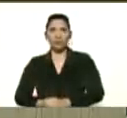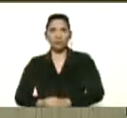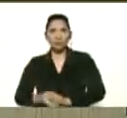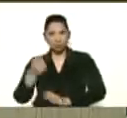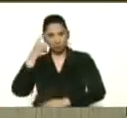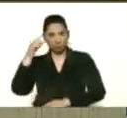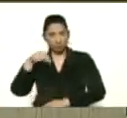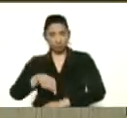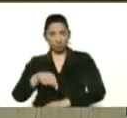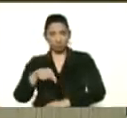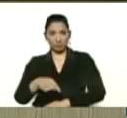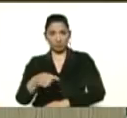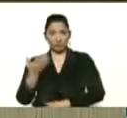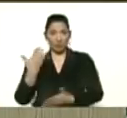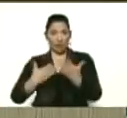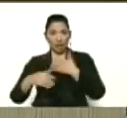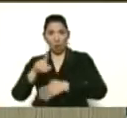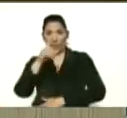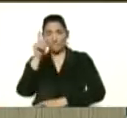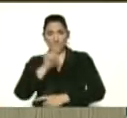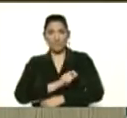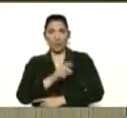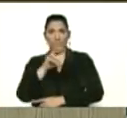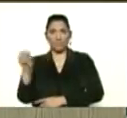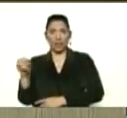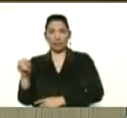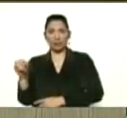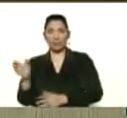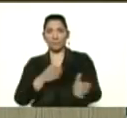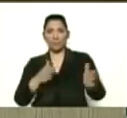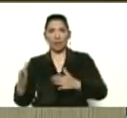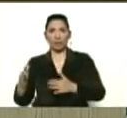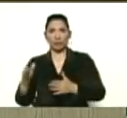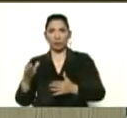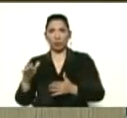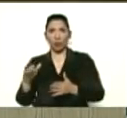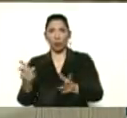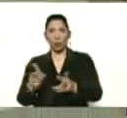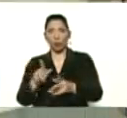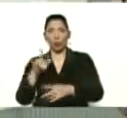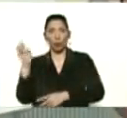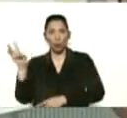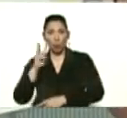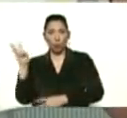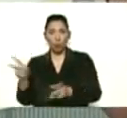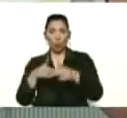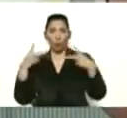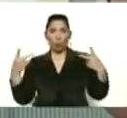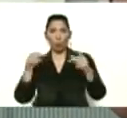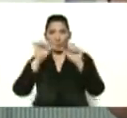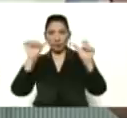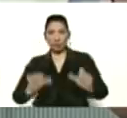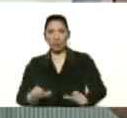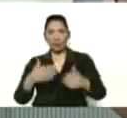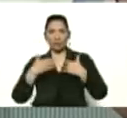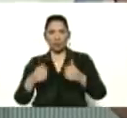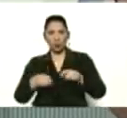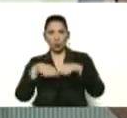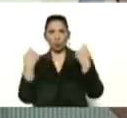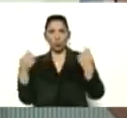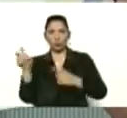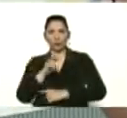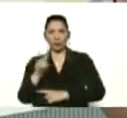como hace un mes, el 20 de marzo, el Washington Post publicó: el sistema de salud roto de Venezuela es